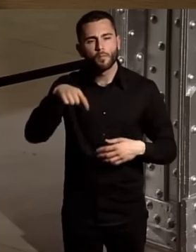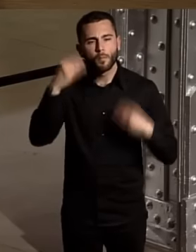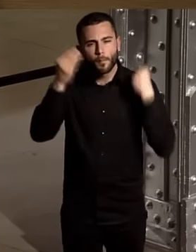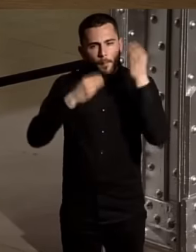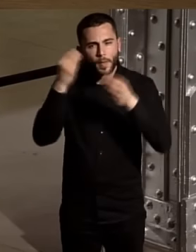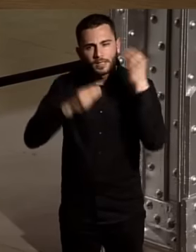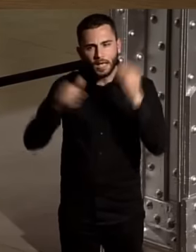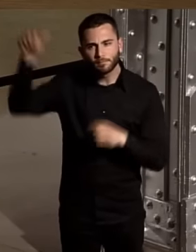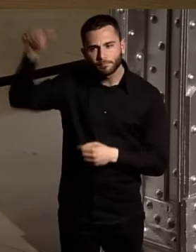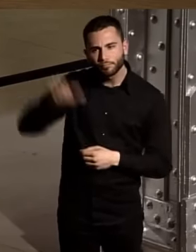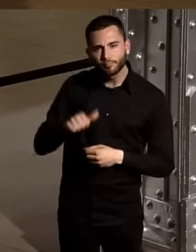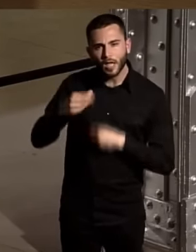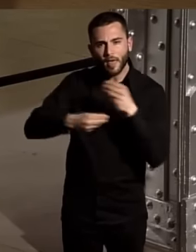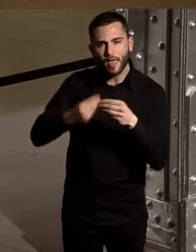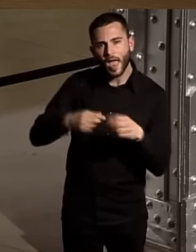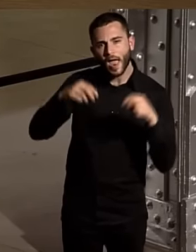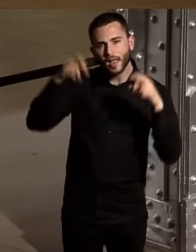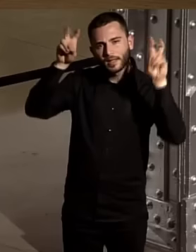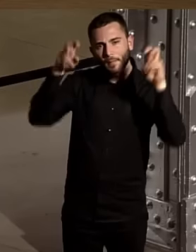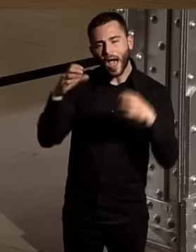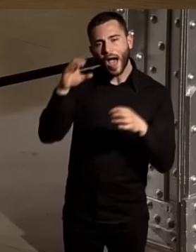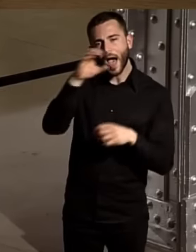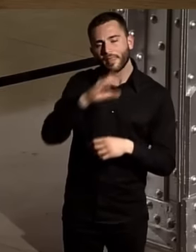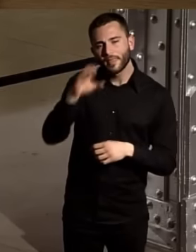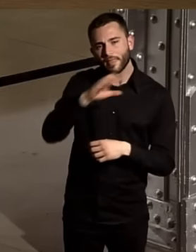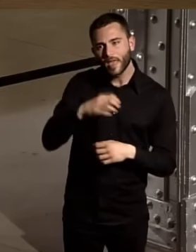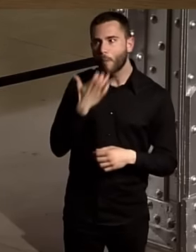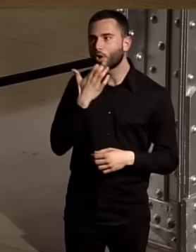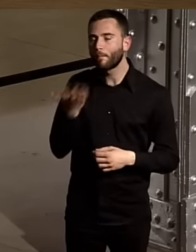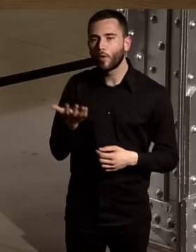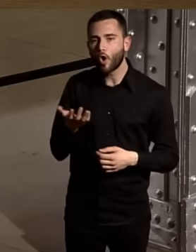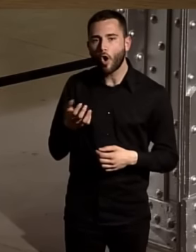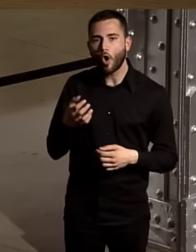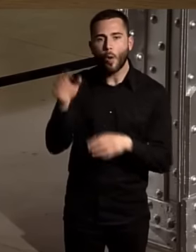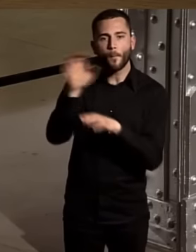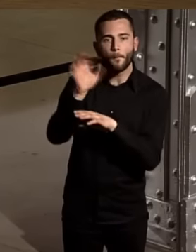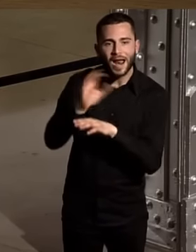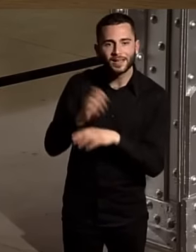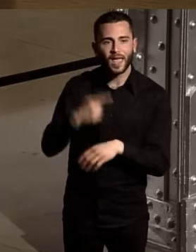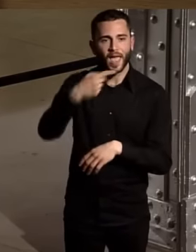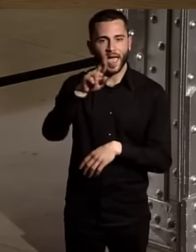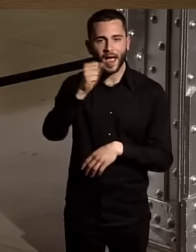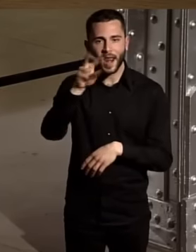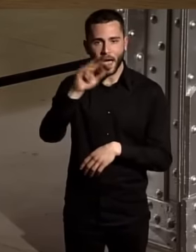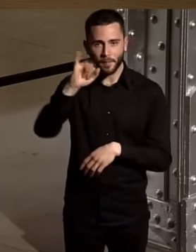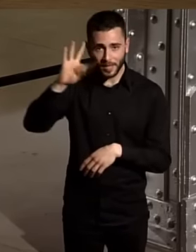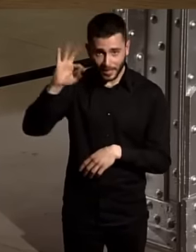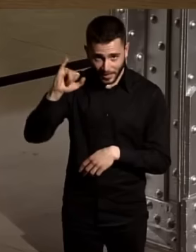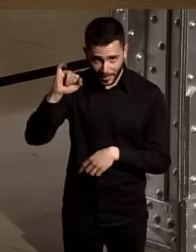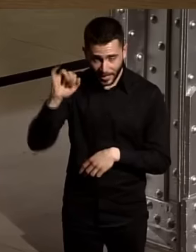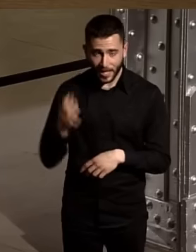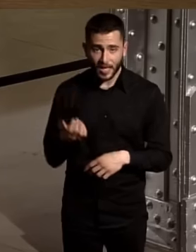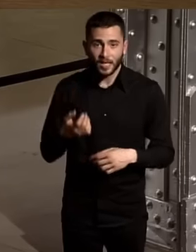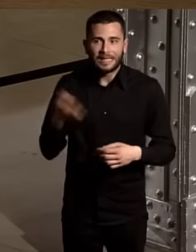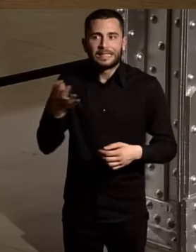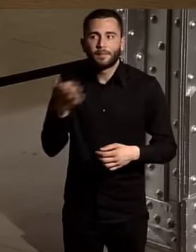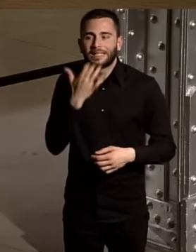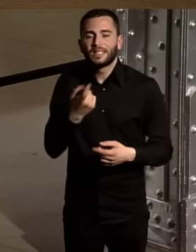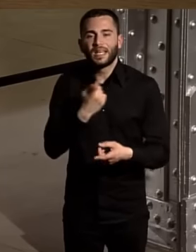películas que tratan temas de ciencia Como por ejemplo Marte etcétera la de Gravity tal Y qué pasaría si la